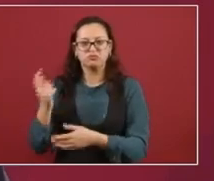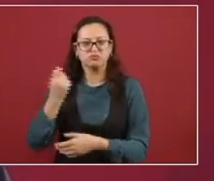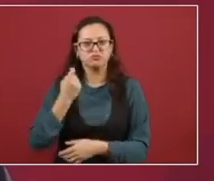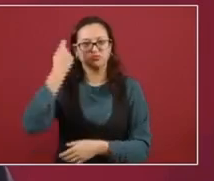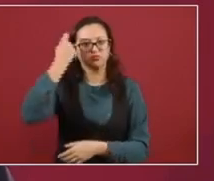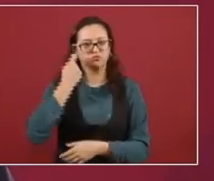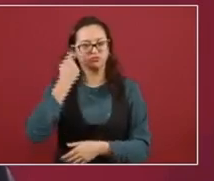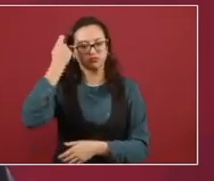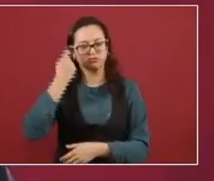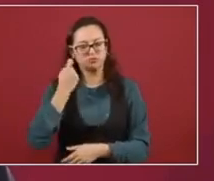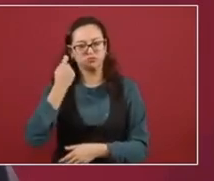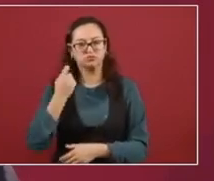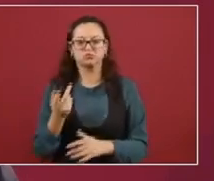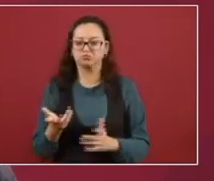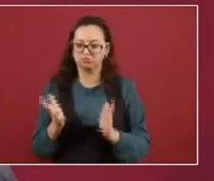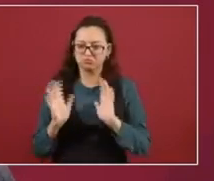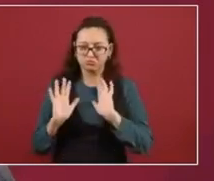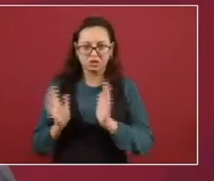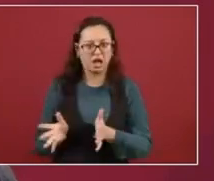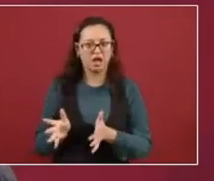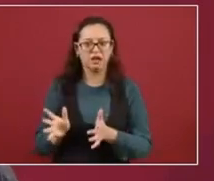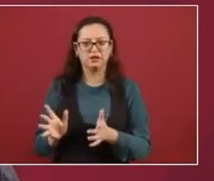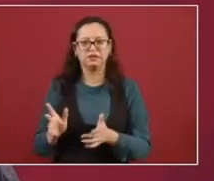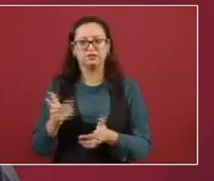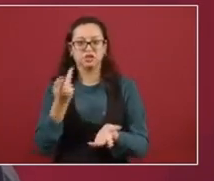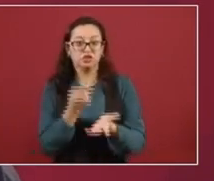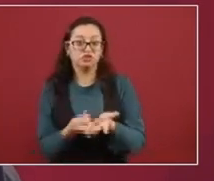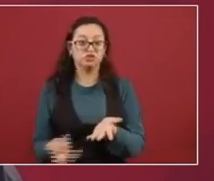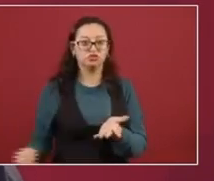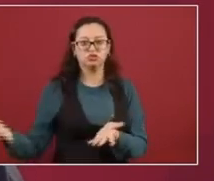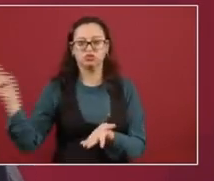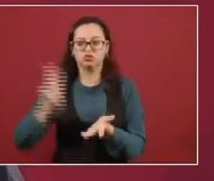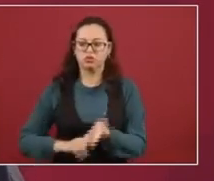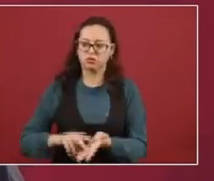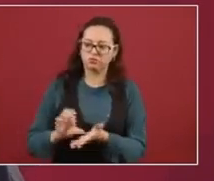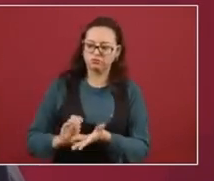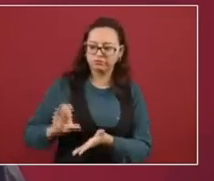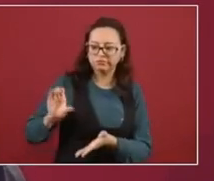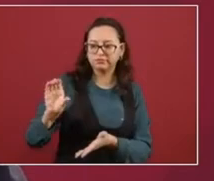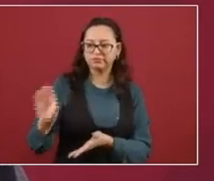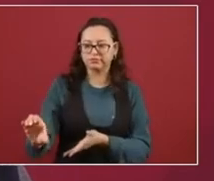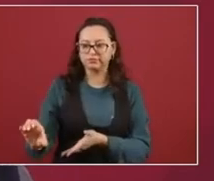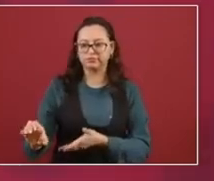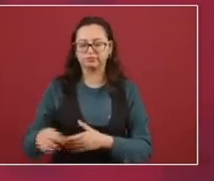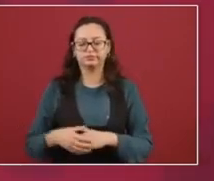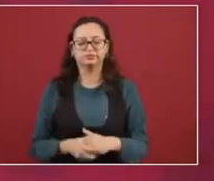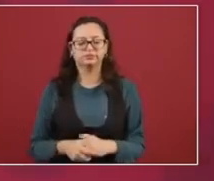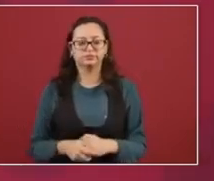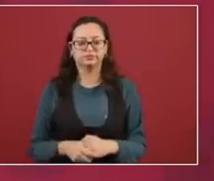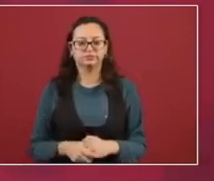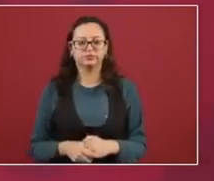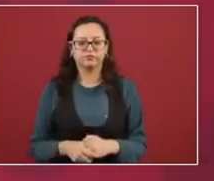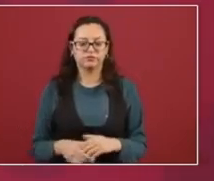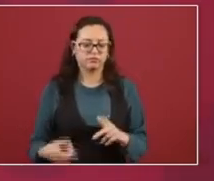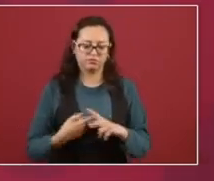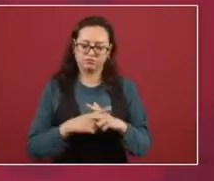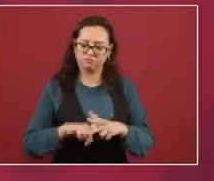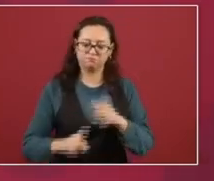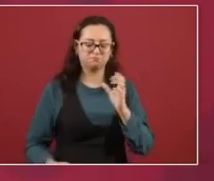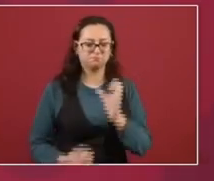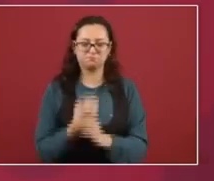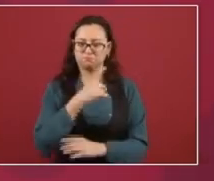su pensión, que aumentó al doble desde que está el nuevo